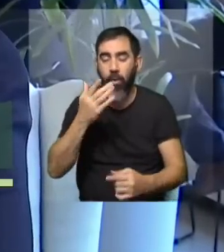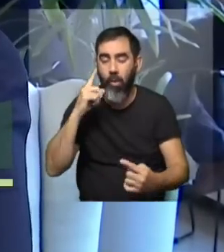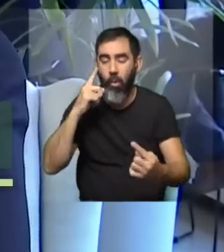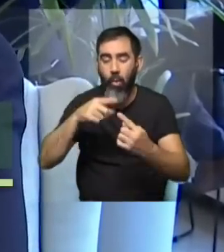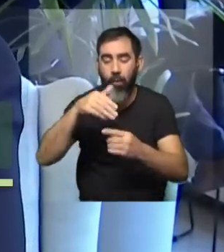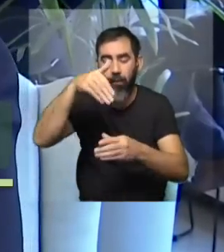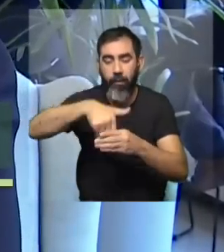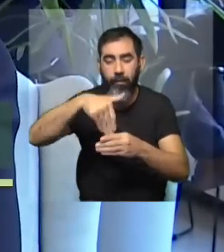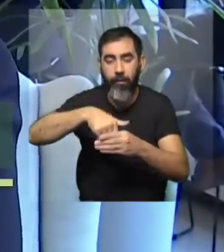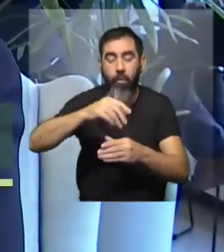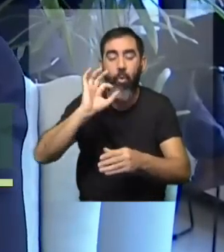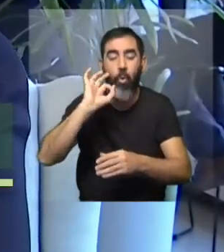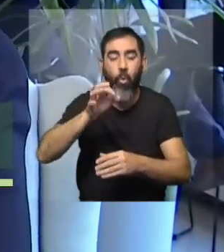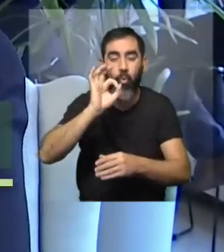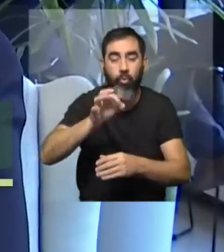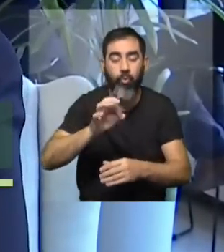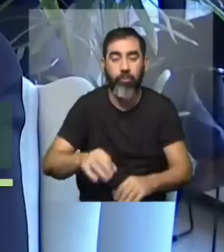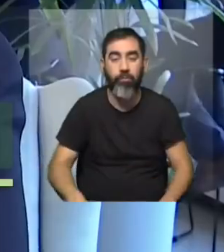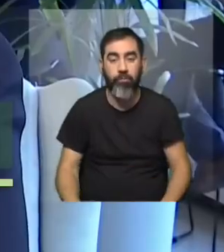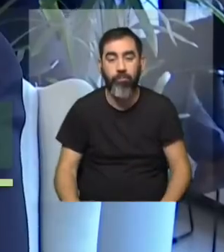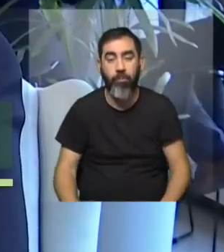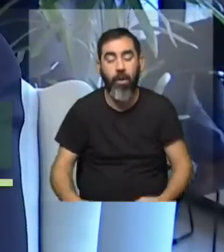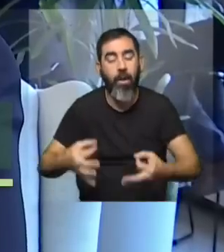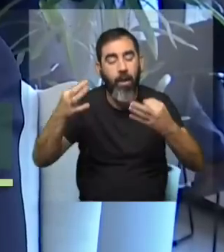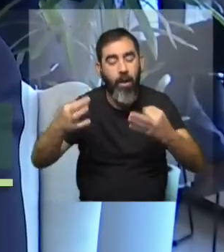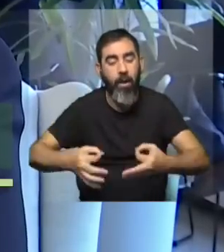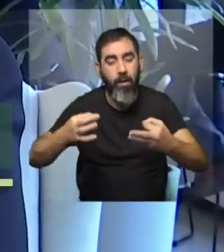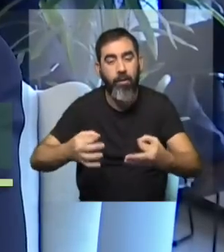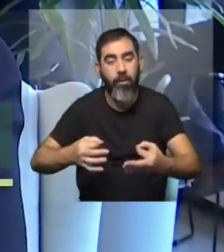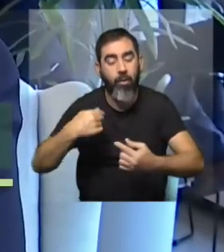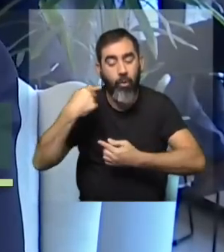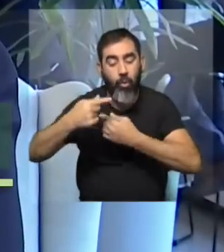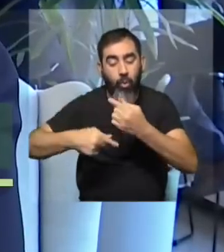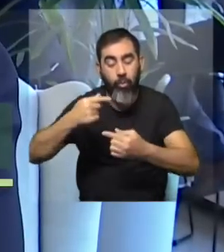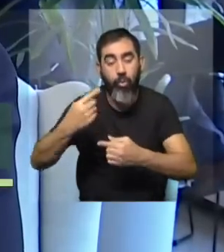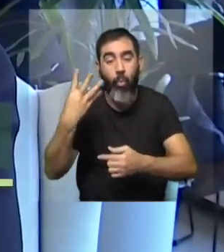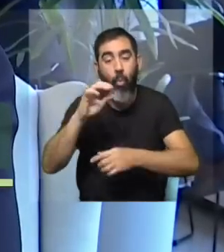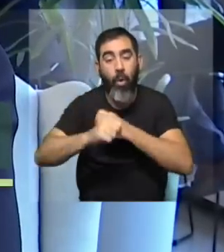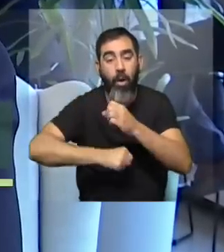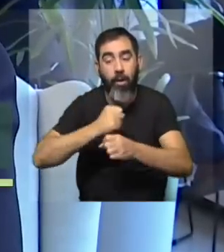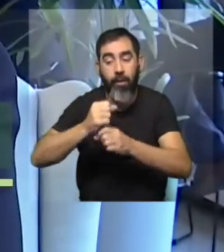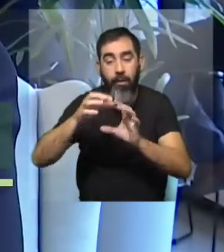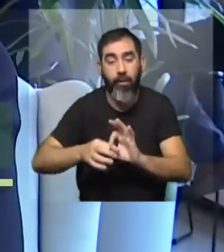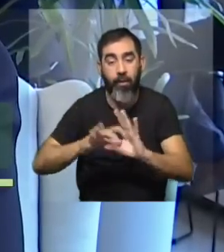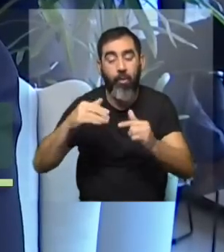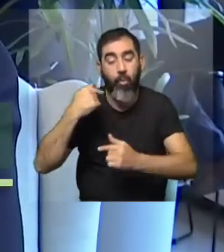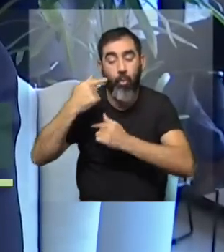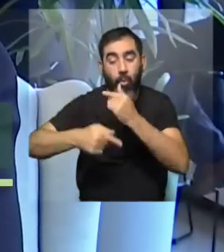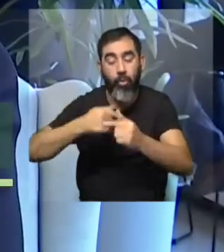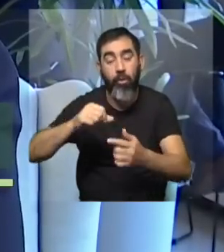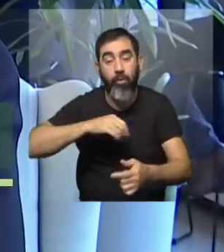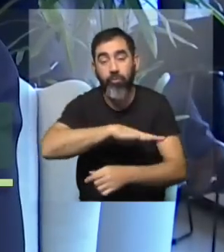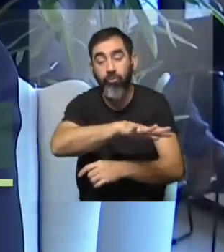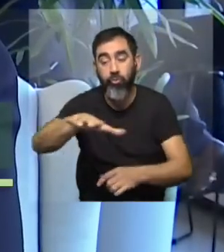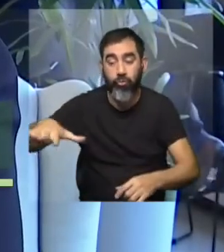en las elecciones en el mes de octubre para garantizar de que exista una continuidad en el marco de los 40 años democracia una continuidad de una